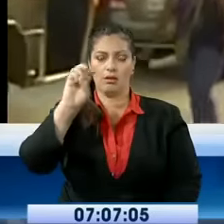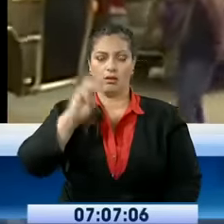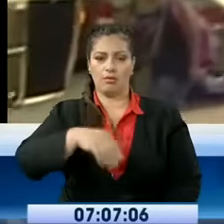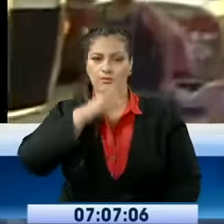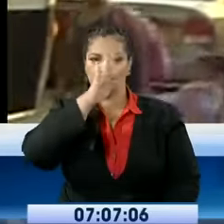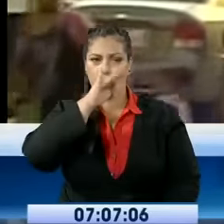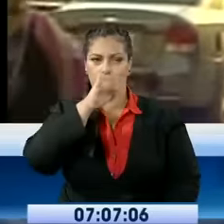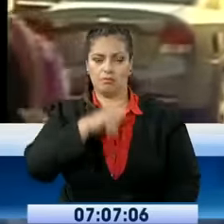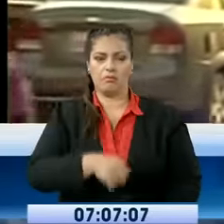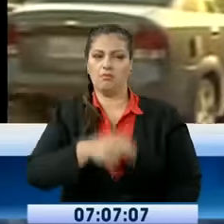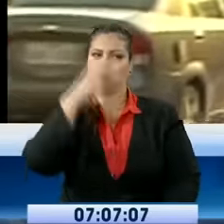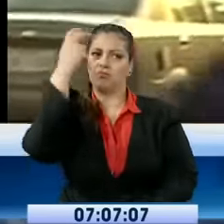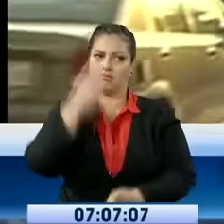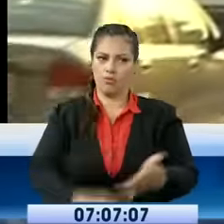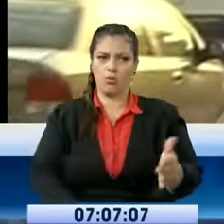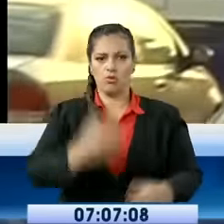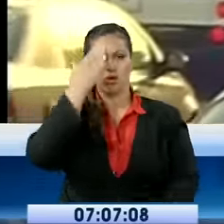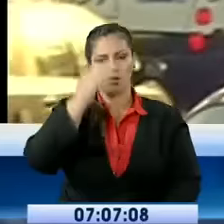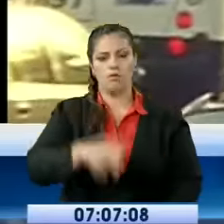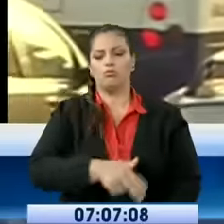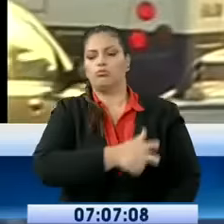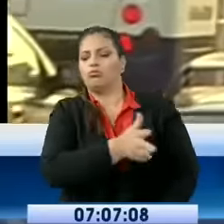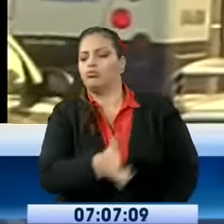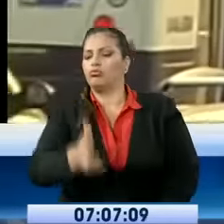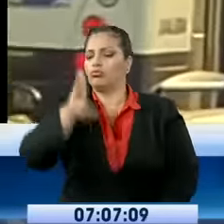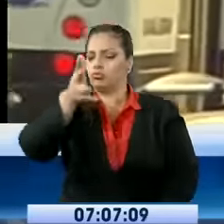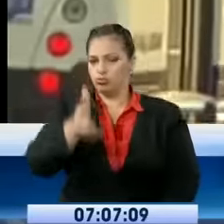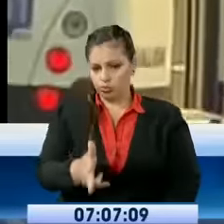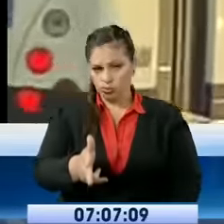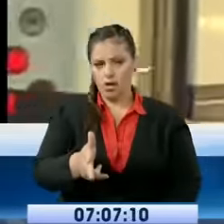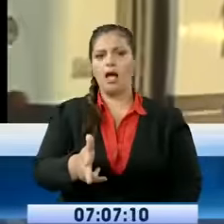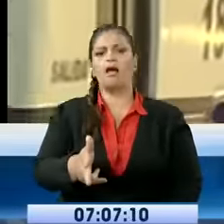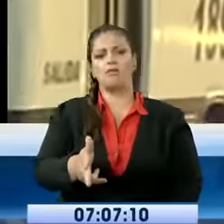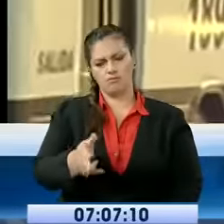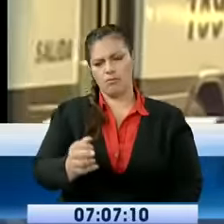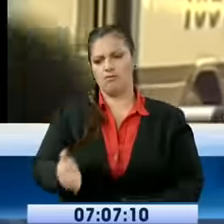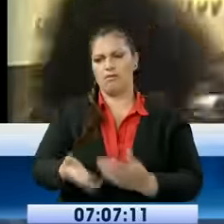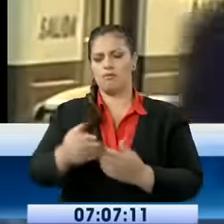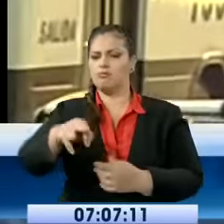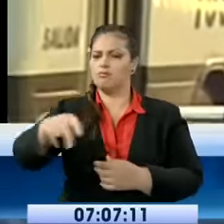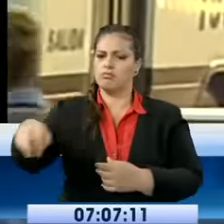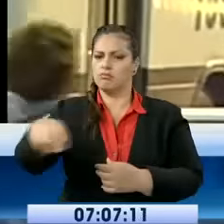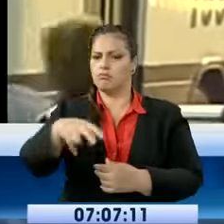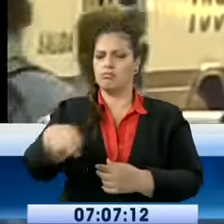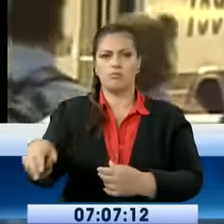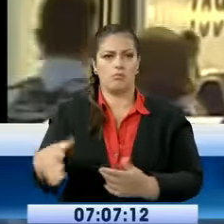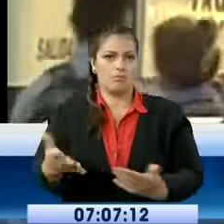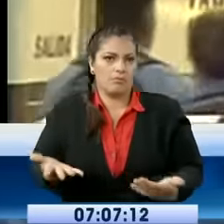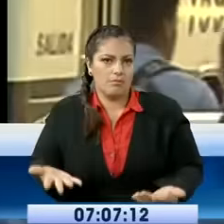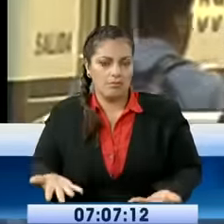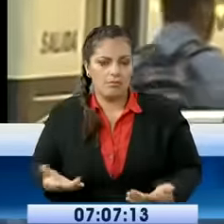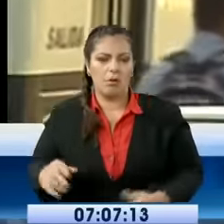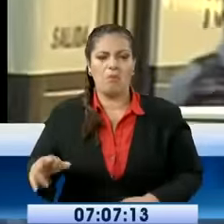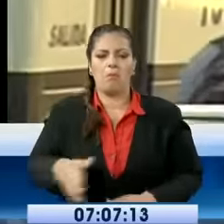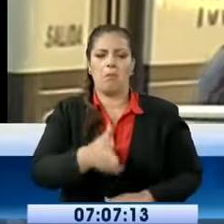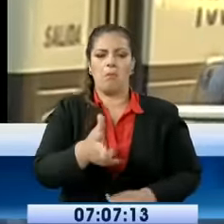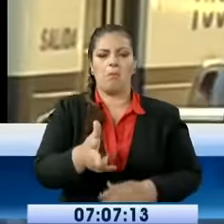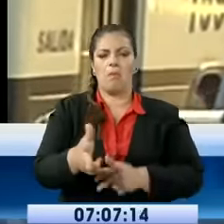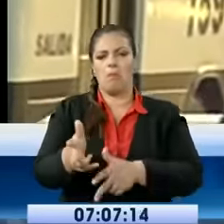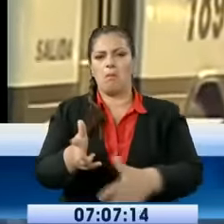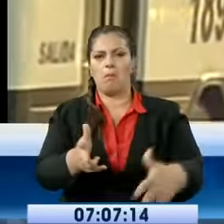derecha, dejarlo. ¿Con qué frecuencia se observan a los agentes de la ATM en este sitio? Más de la de acá, no